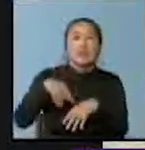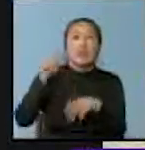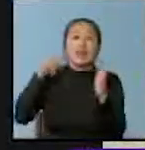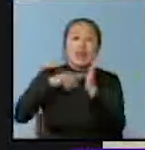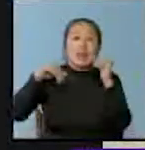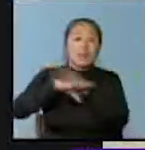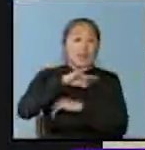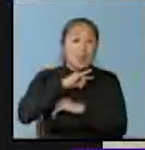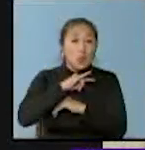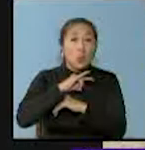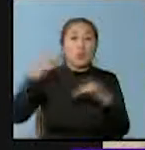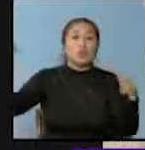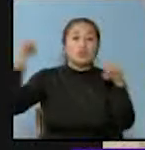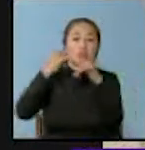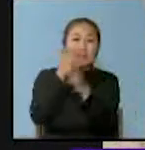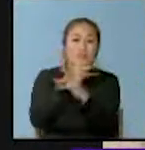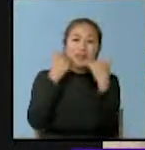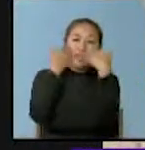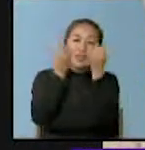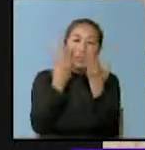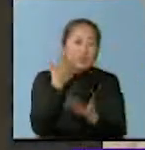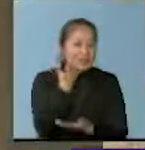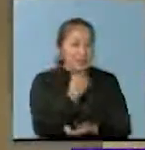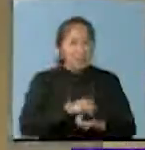capital jujeña. Cerramos el vínculo a ustedes. Muchas gracias y muy buenas tardes.